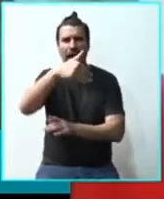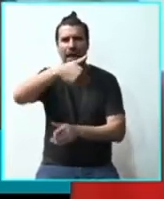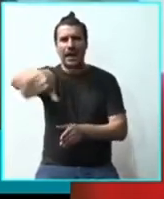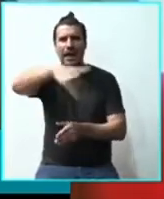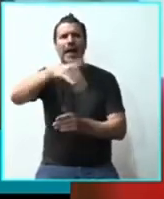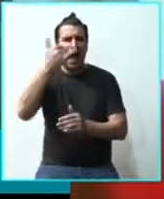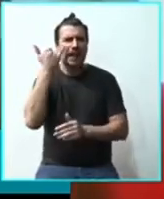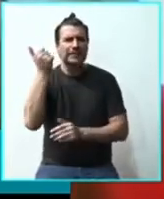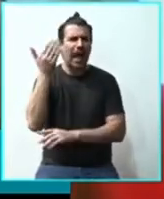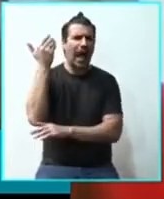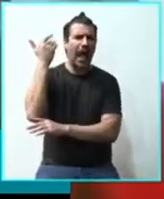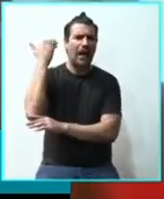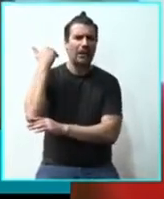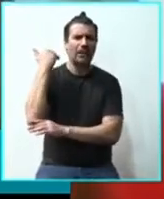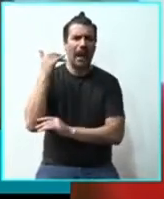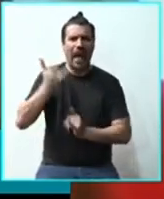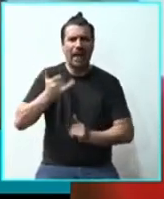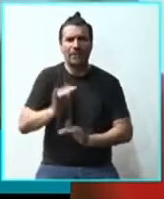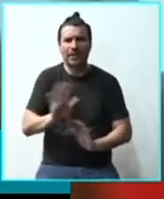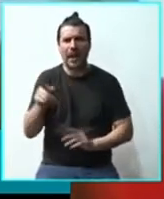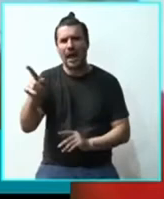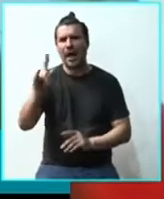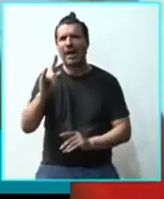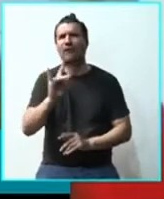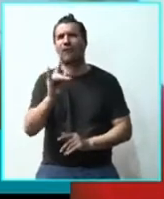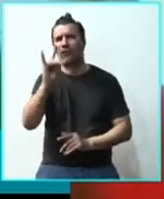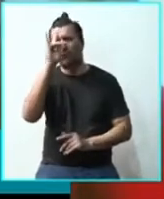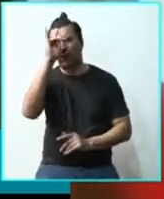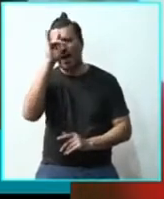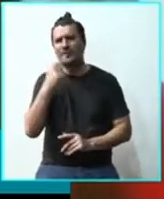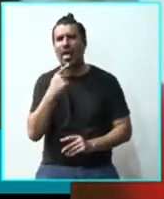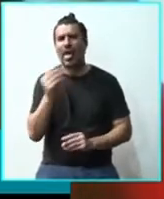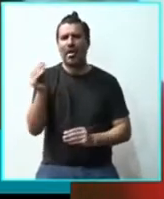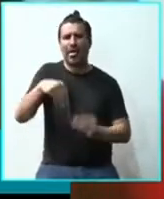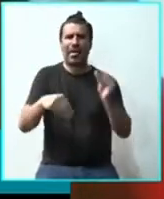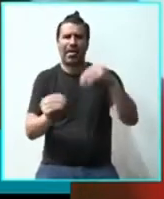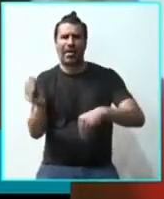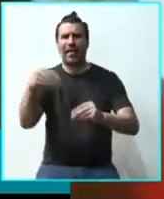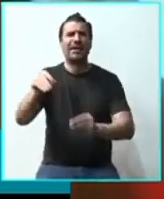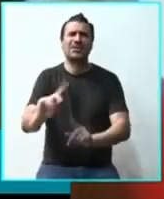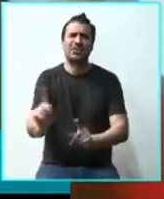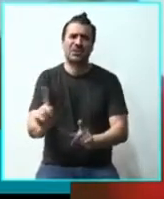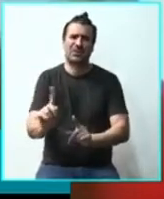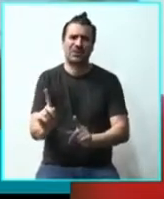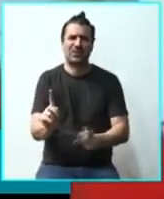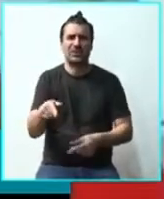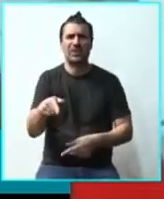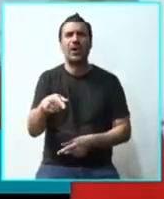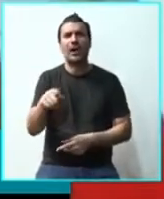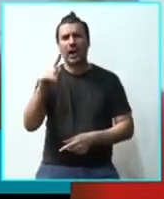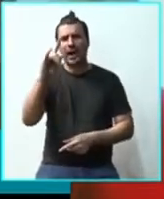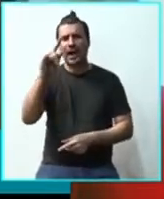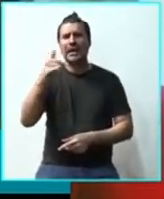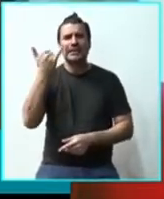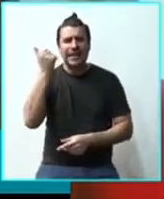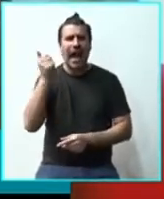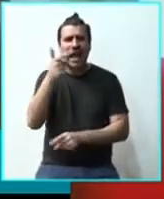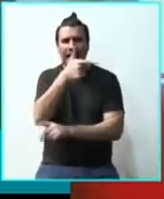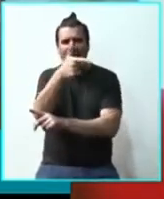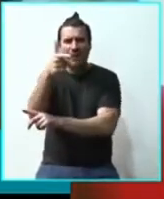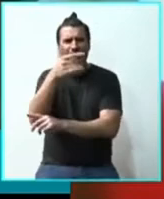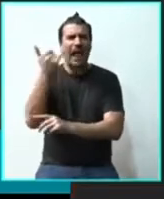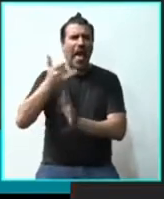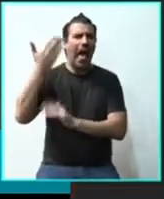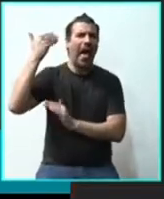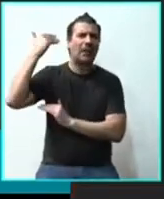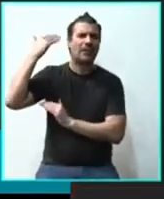no falseen más la verdad, porque también las nuevas tecnologías sirven para que se reproduzcan. Disculpe,